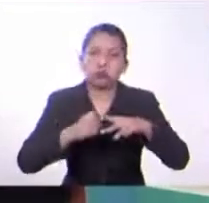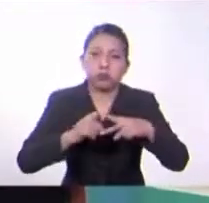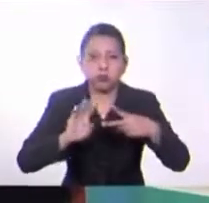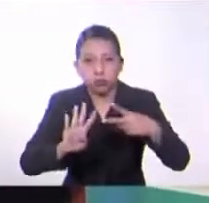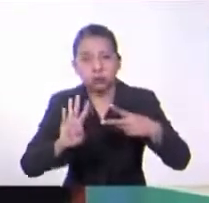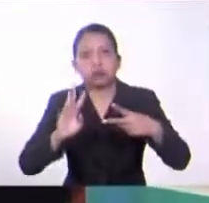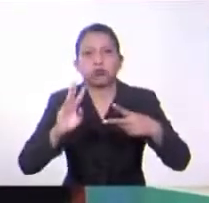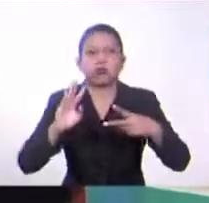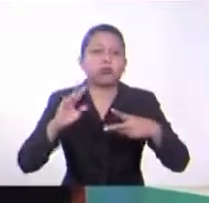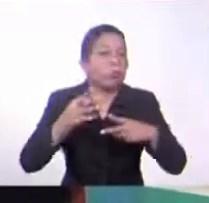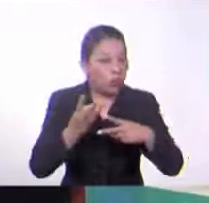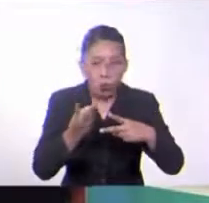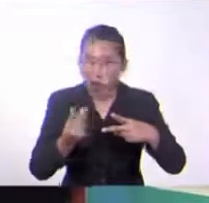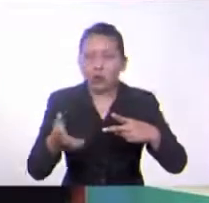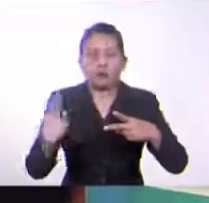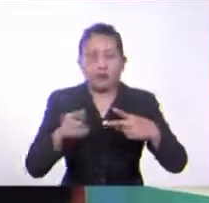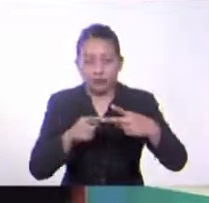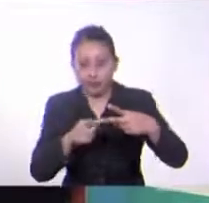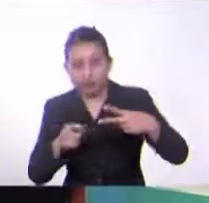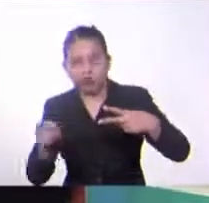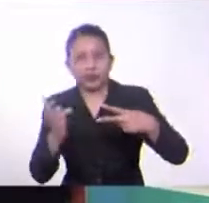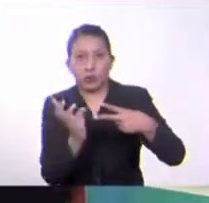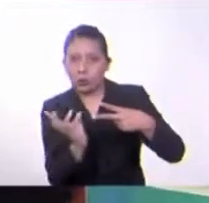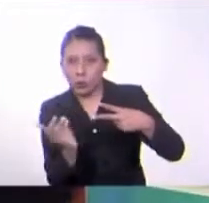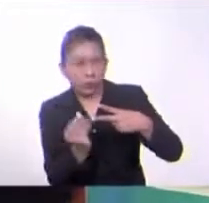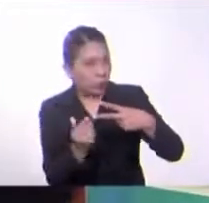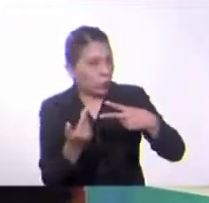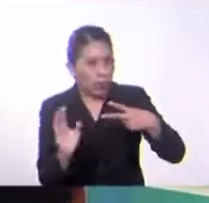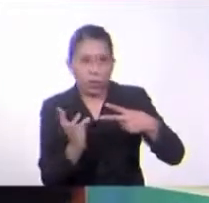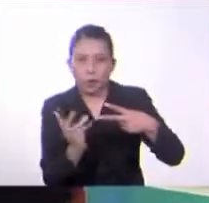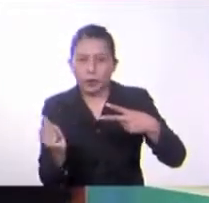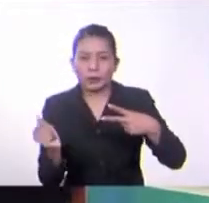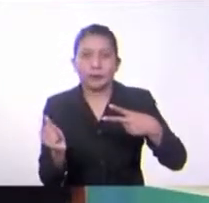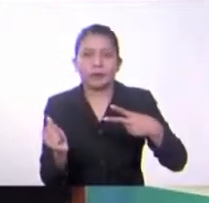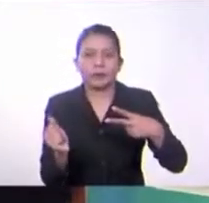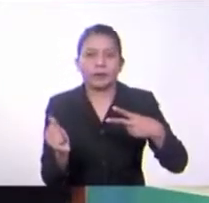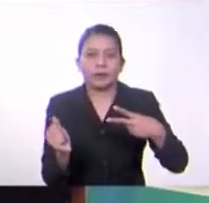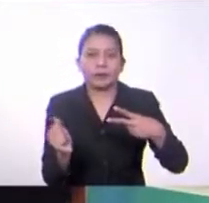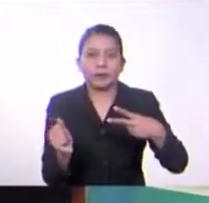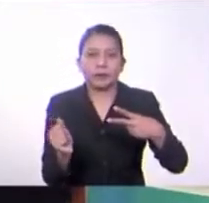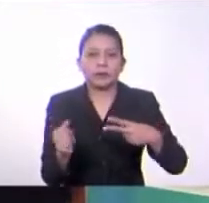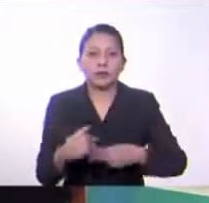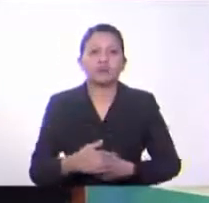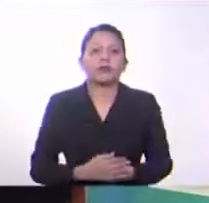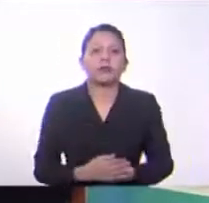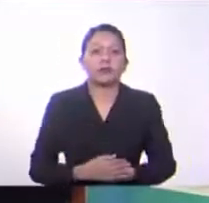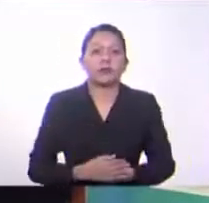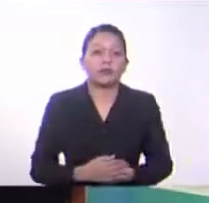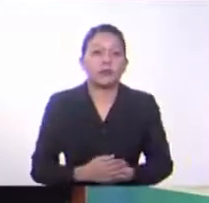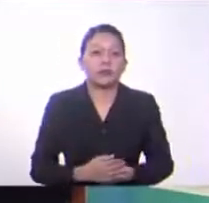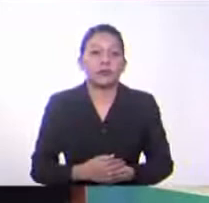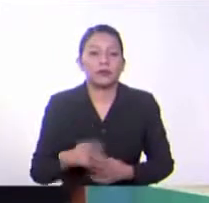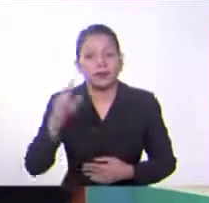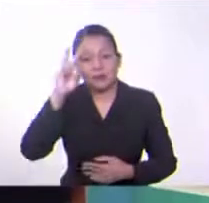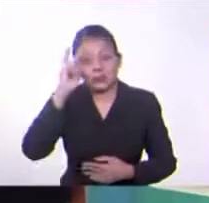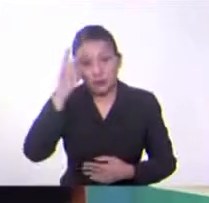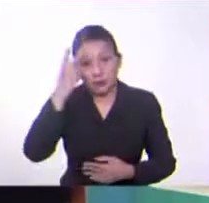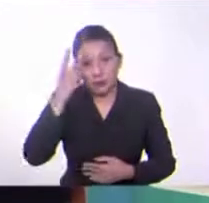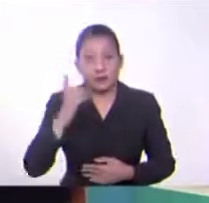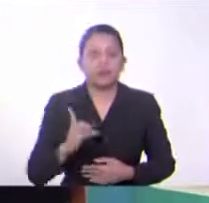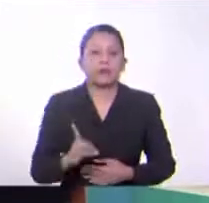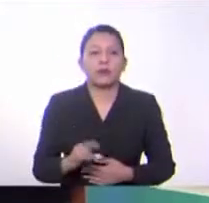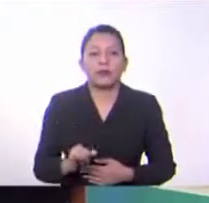cantidad que se nos ocurra. Entonces, a estas cantidades se dice que son